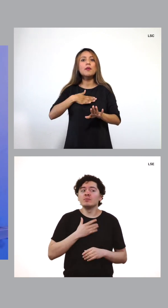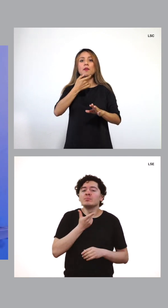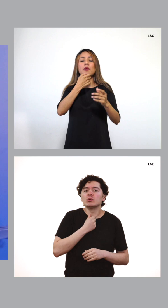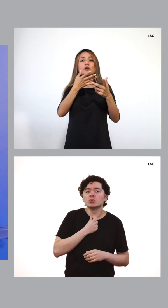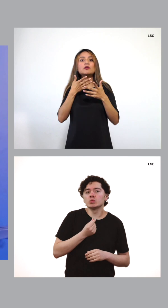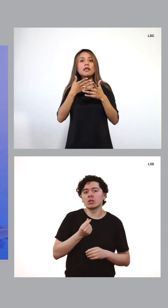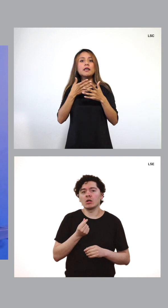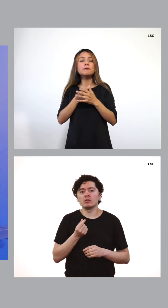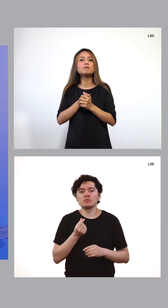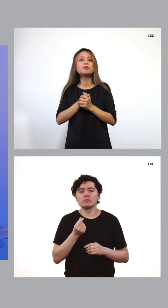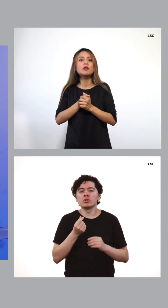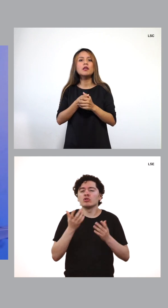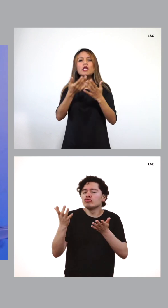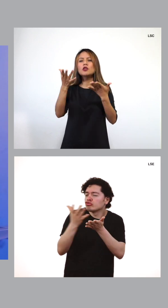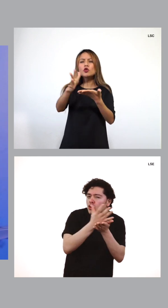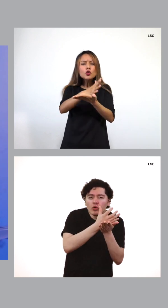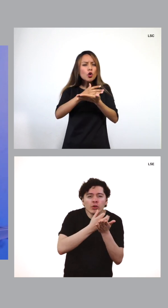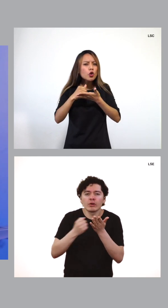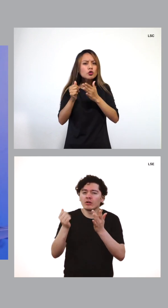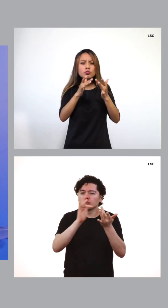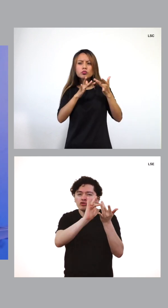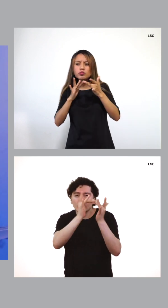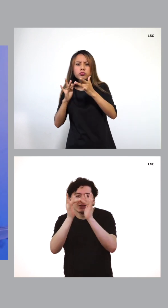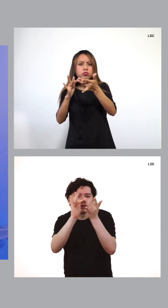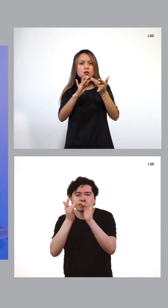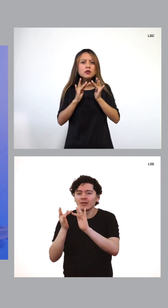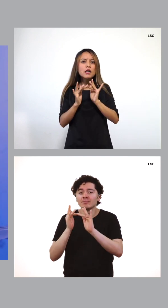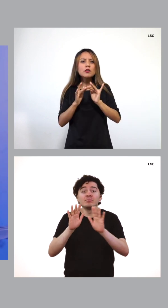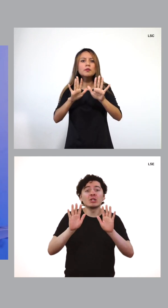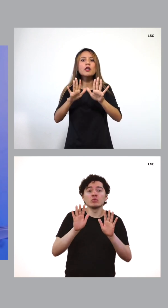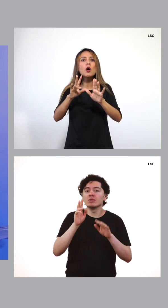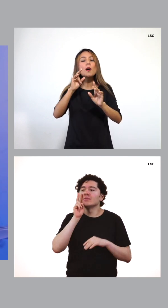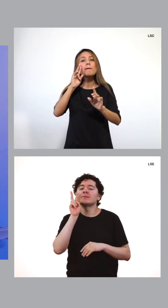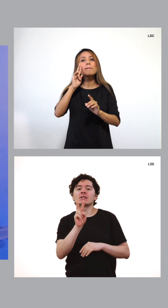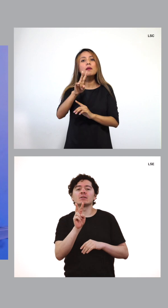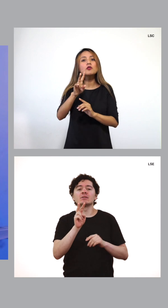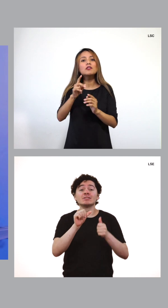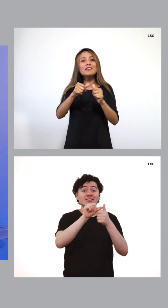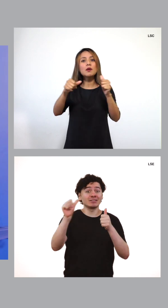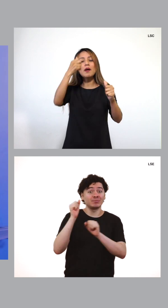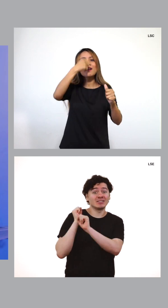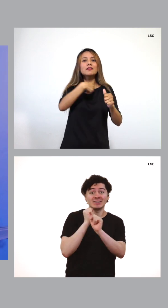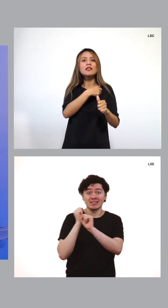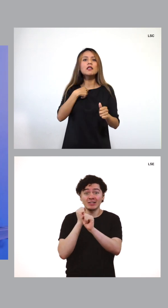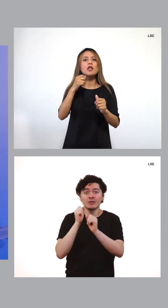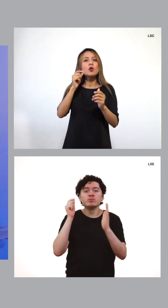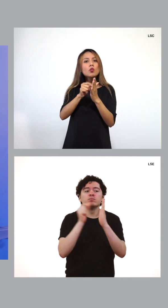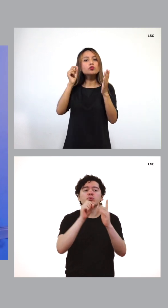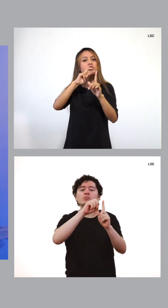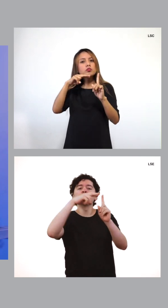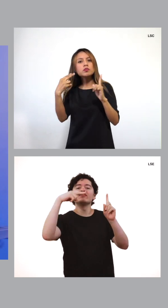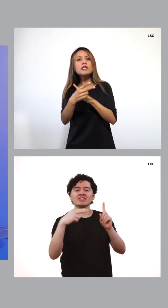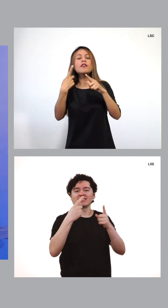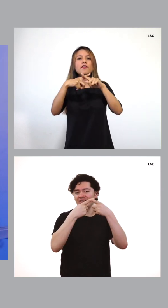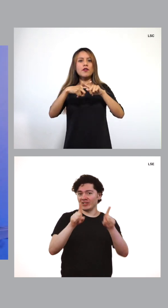en este momento pudiéramos acercarnos hacia la Semana Santa desde una nueva perspectiva. Que honestamente pudiéramos como poner